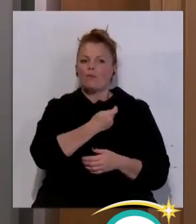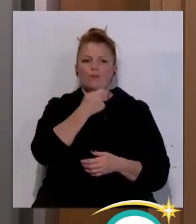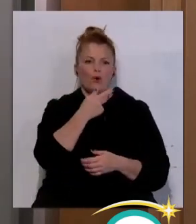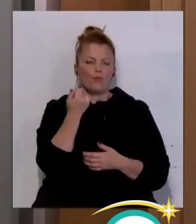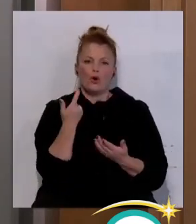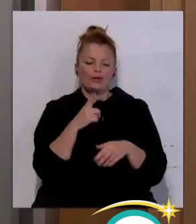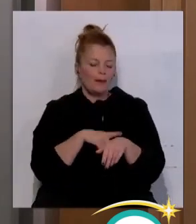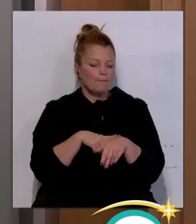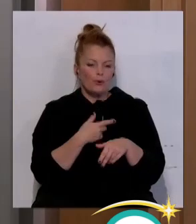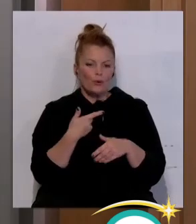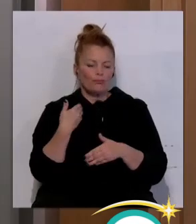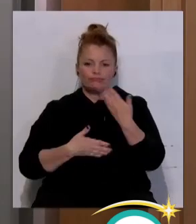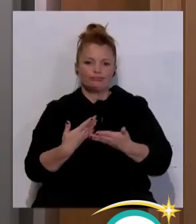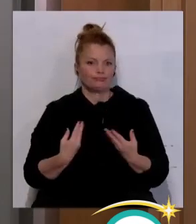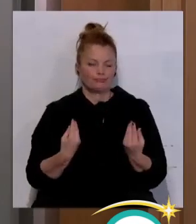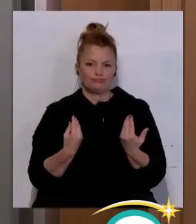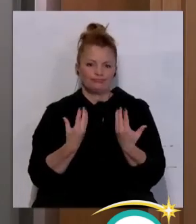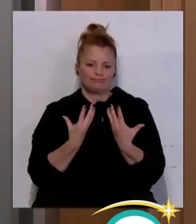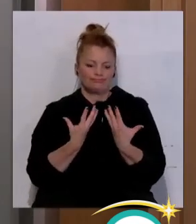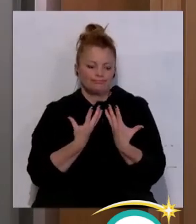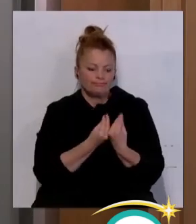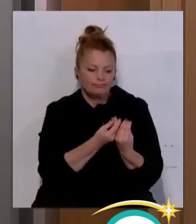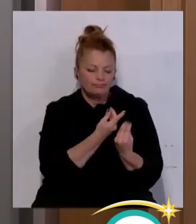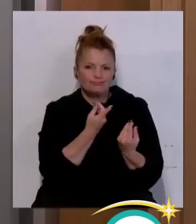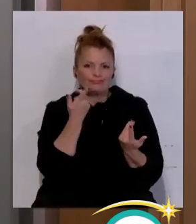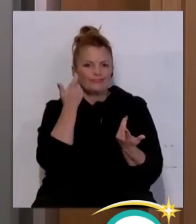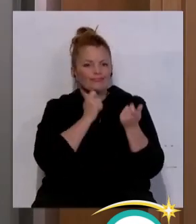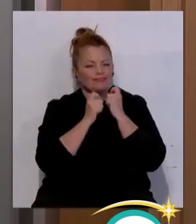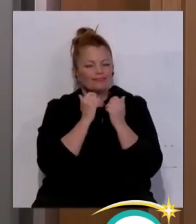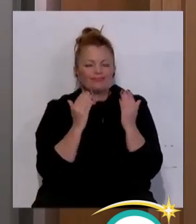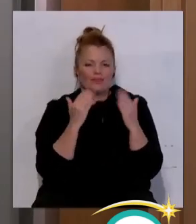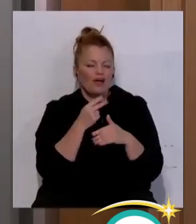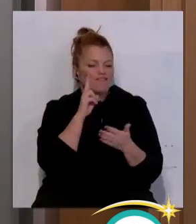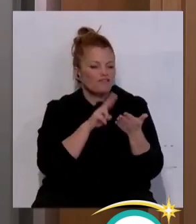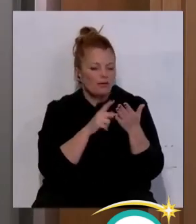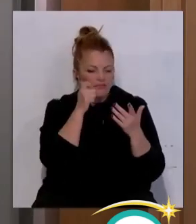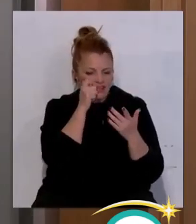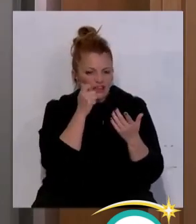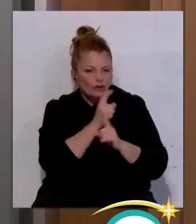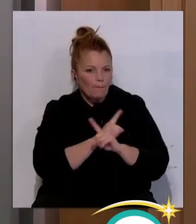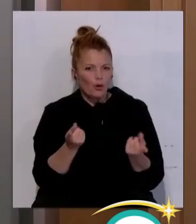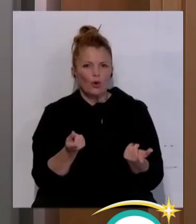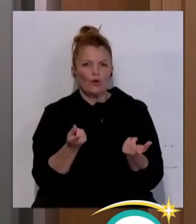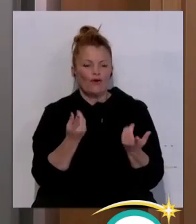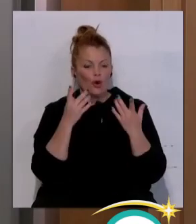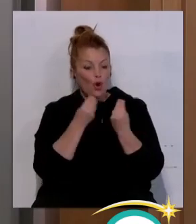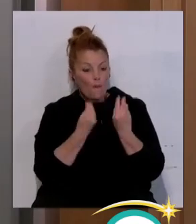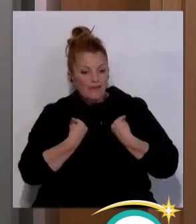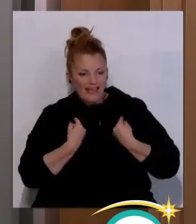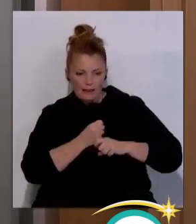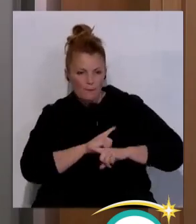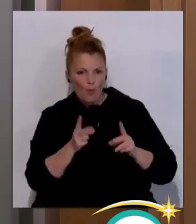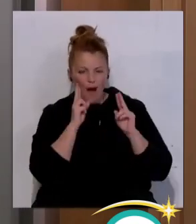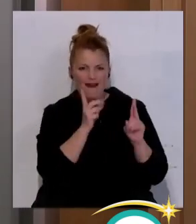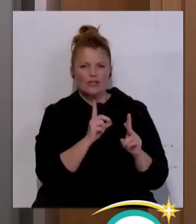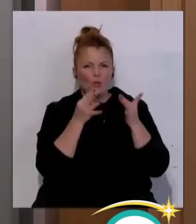muy poco tiempo, han vivido muy poco tiempo con ellos y no lo han podido ver físicamente con vida. Entonces es muy complicado para ellos,